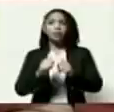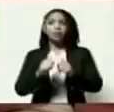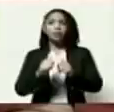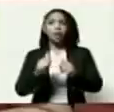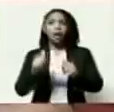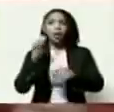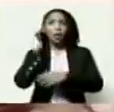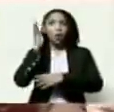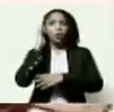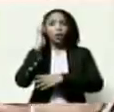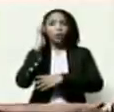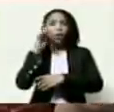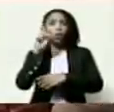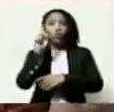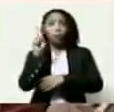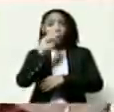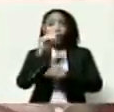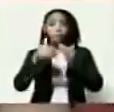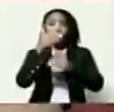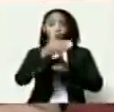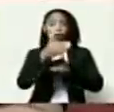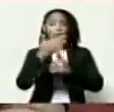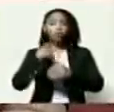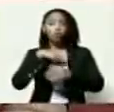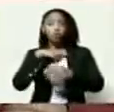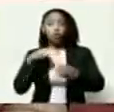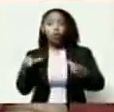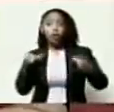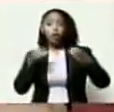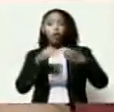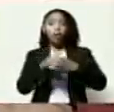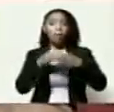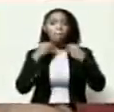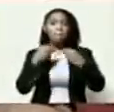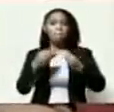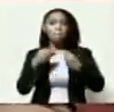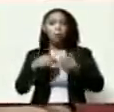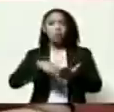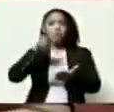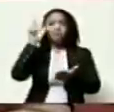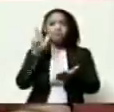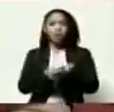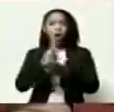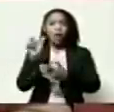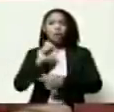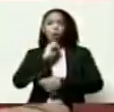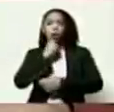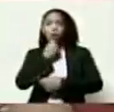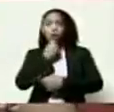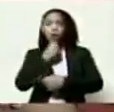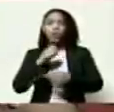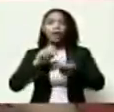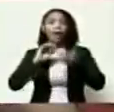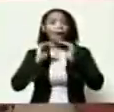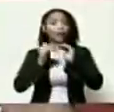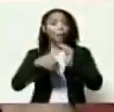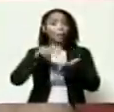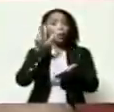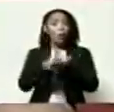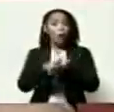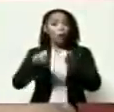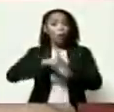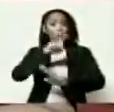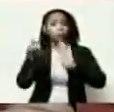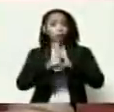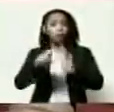el Congreso que un mes después nos deberíamos estar viendo para aprobar ese código de ética, aprobado por la plenaria